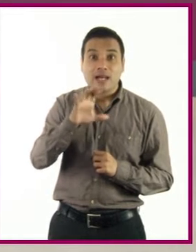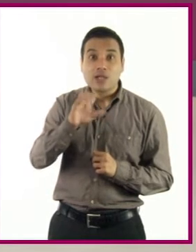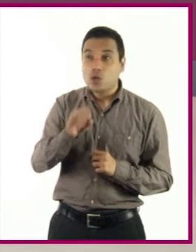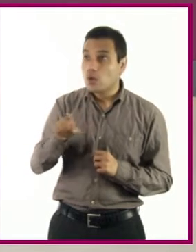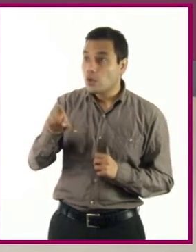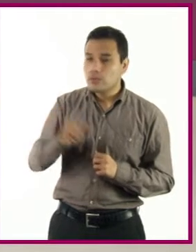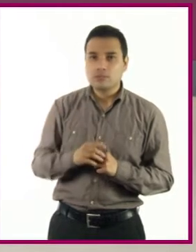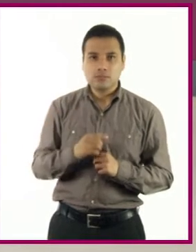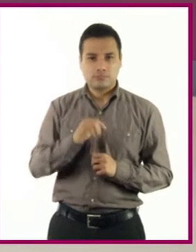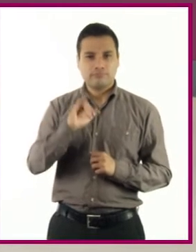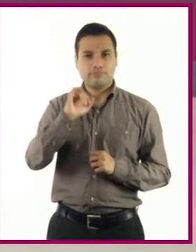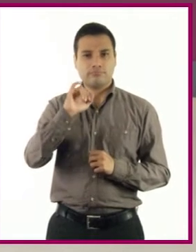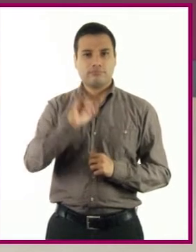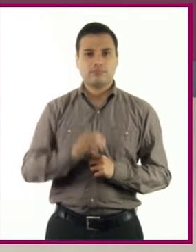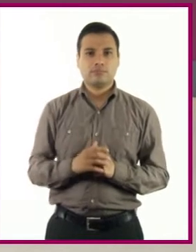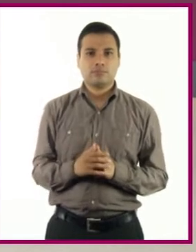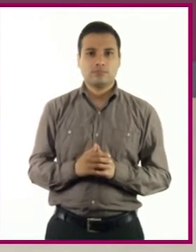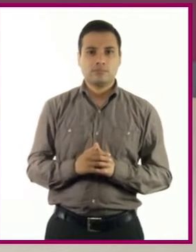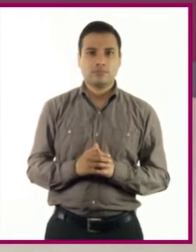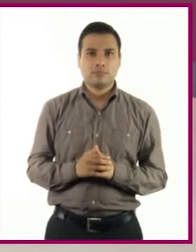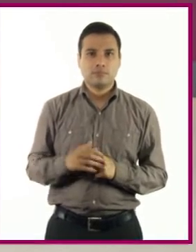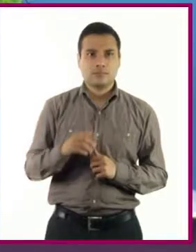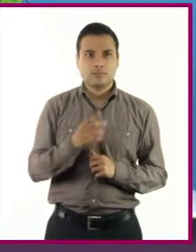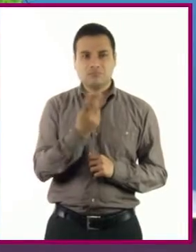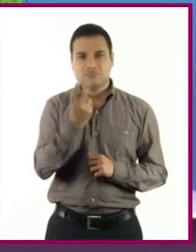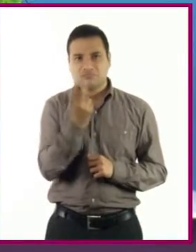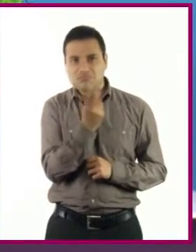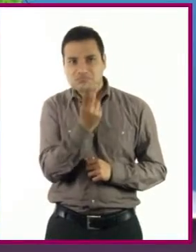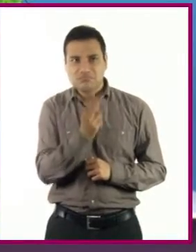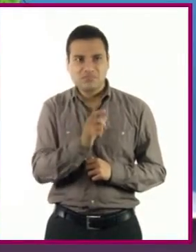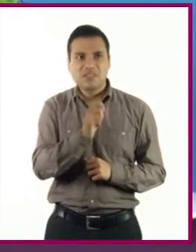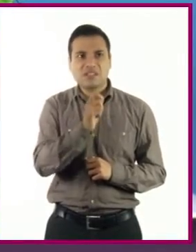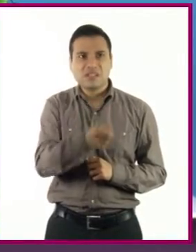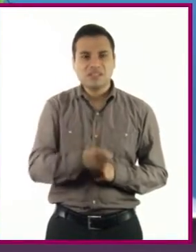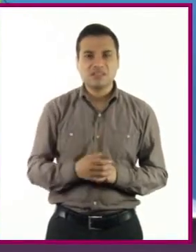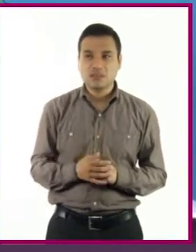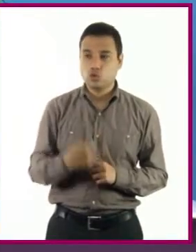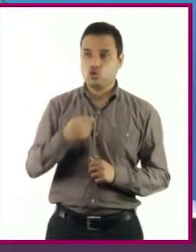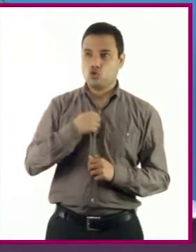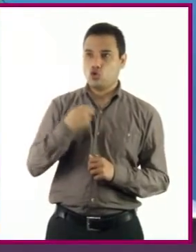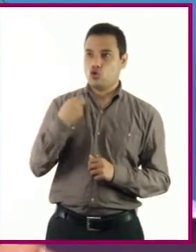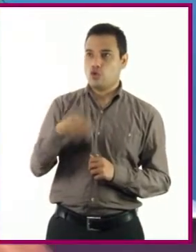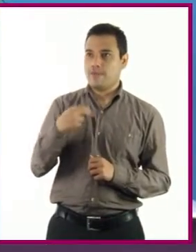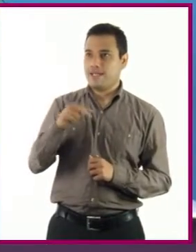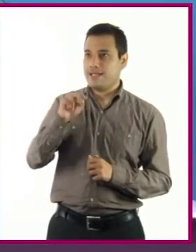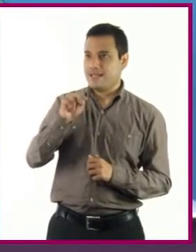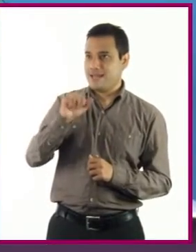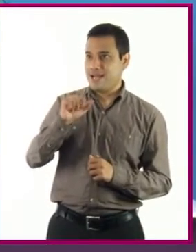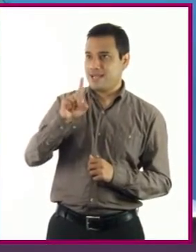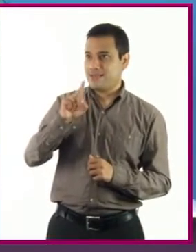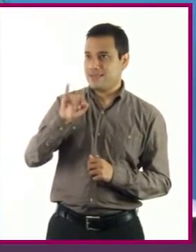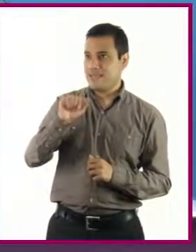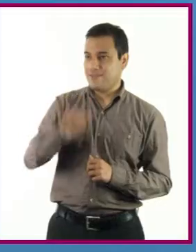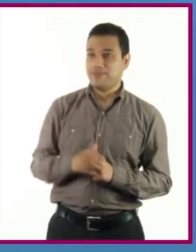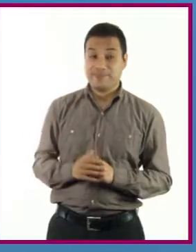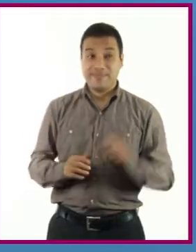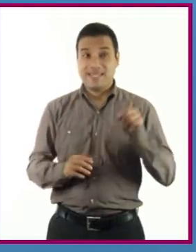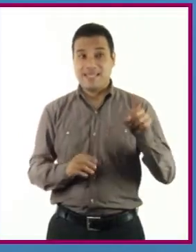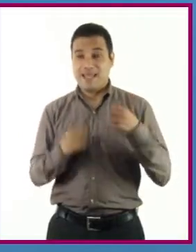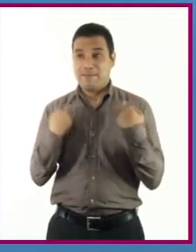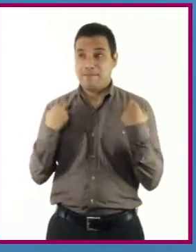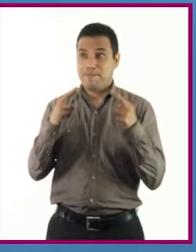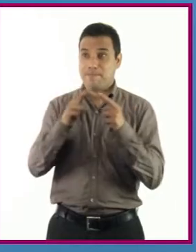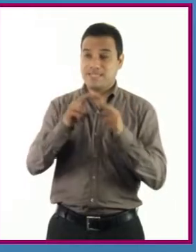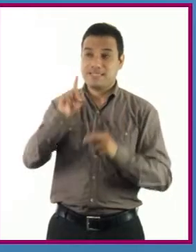Sí, así es. ¿Quiénes son ustedes? Mi nombre es Nadia Jiménez y ella es la